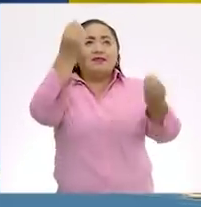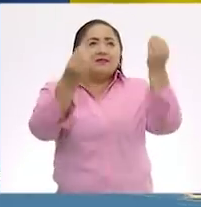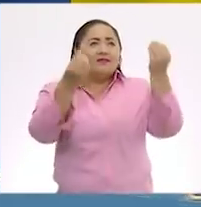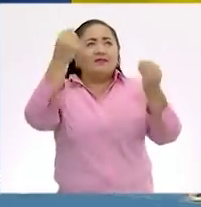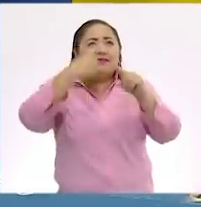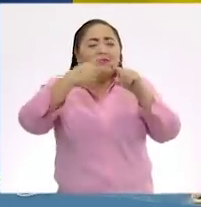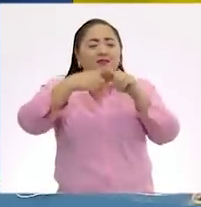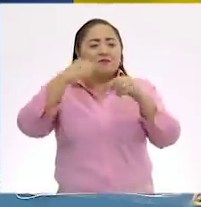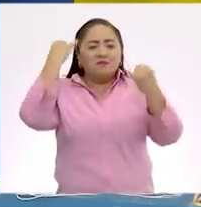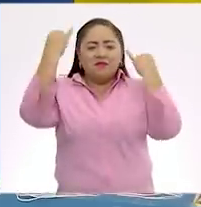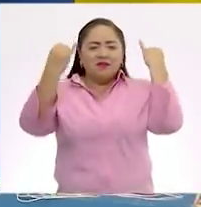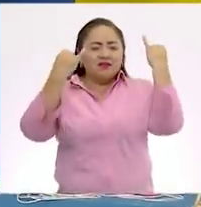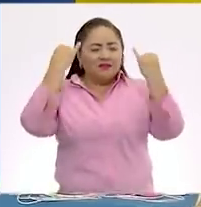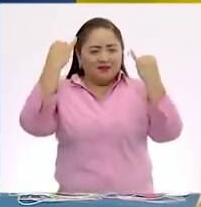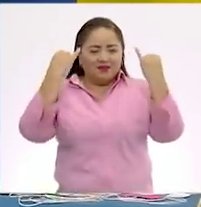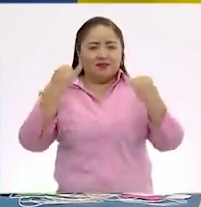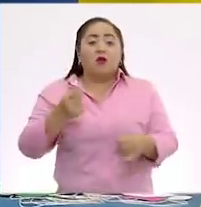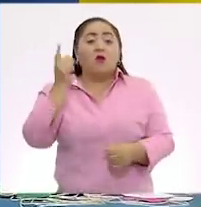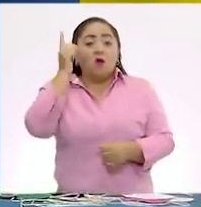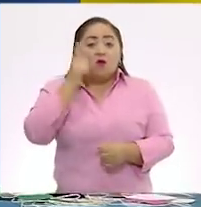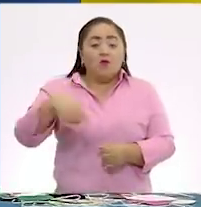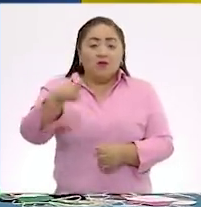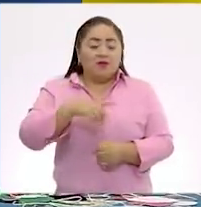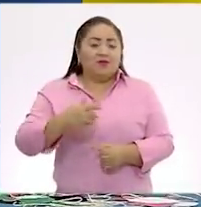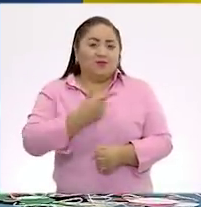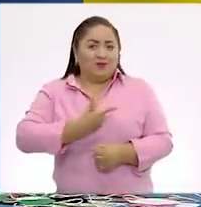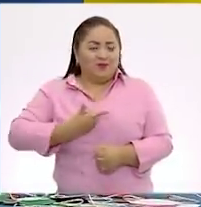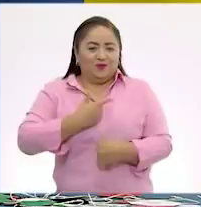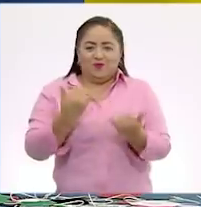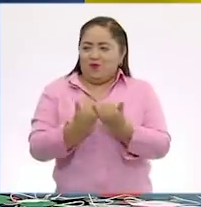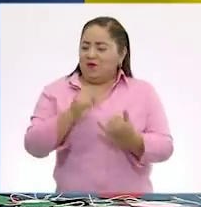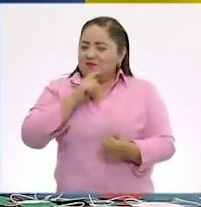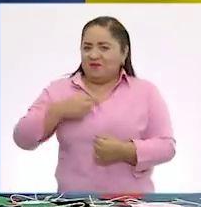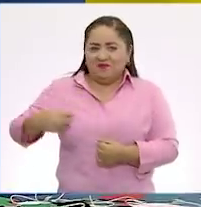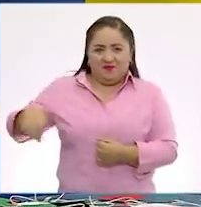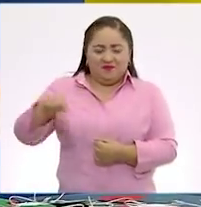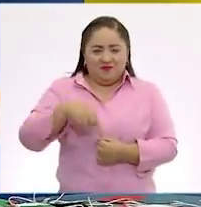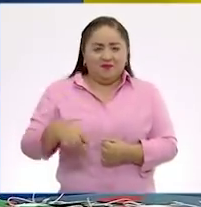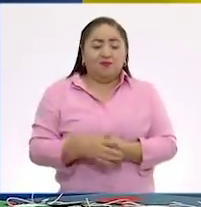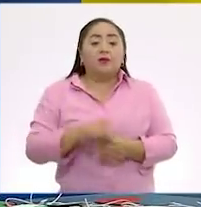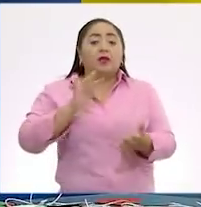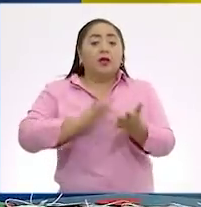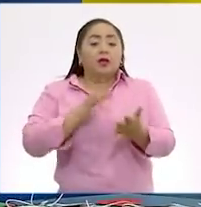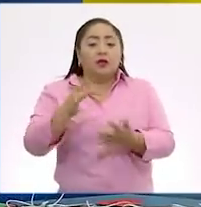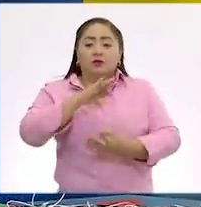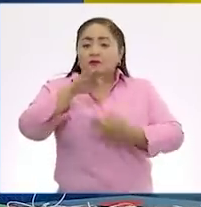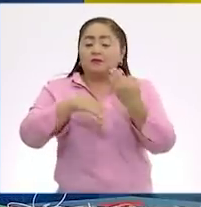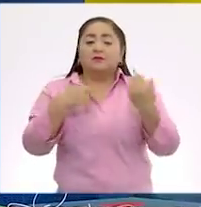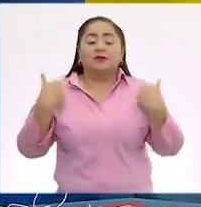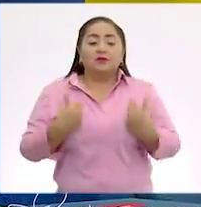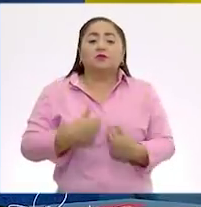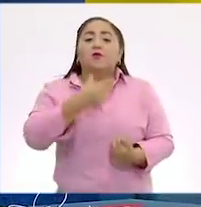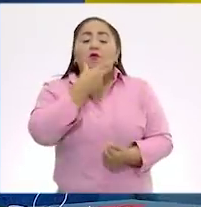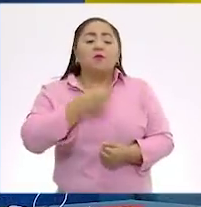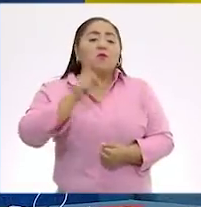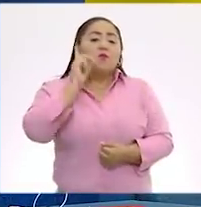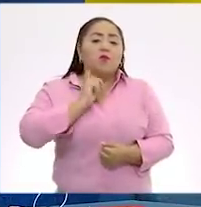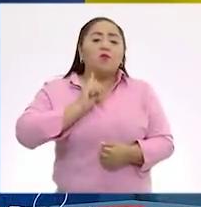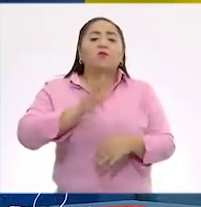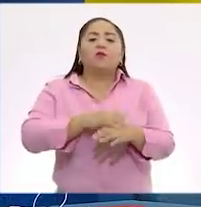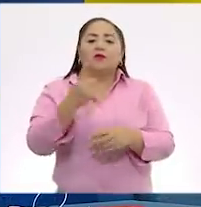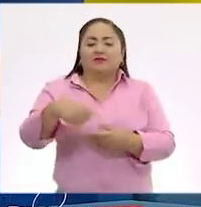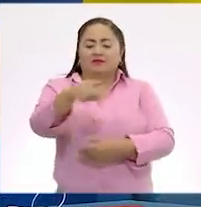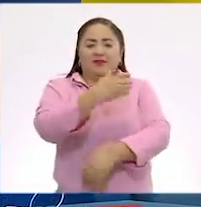nuestra imaginación en móviles. Espero que lo hayan disfrutado tanto como nosotros. Gracias a todas las maestras y los maestros que